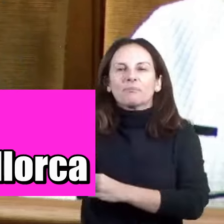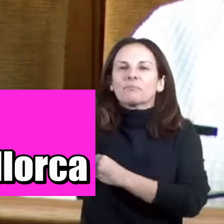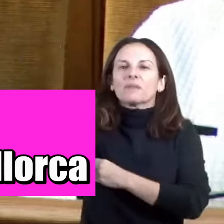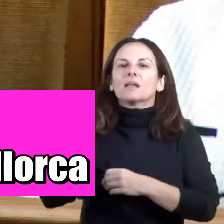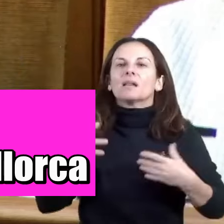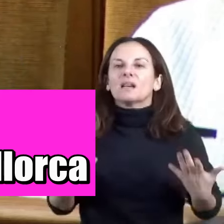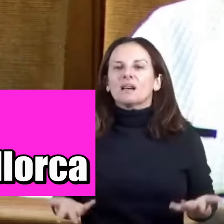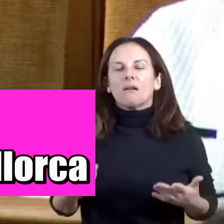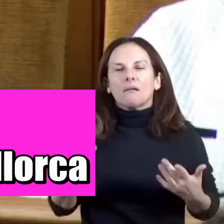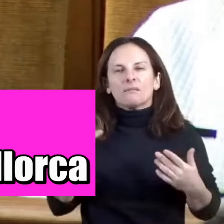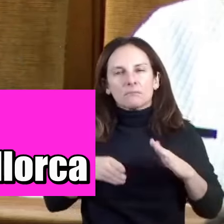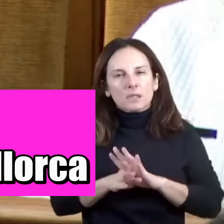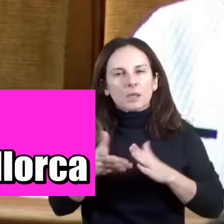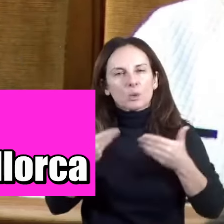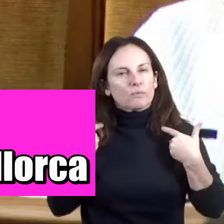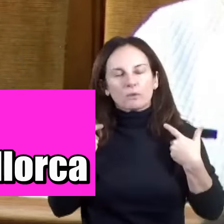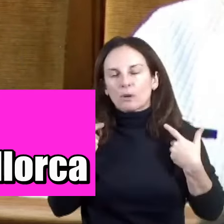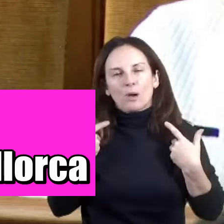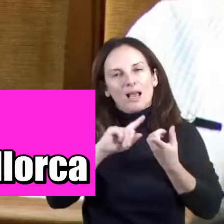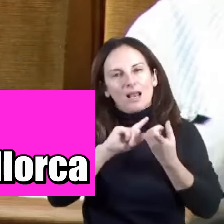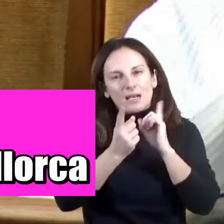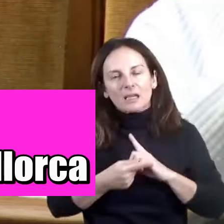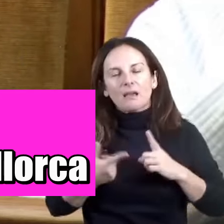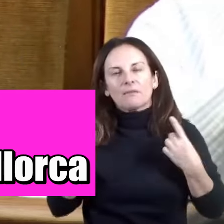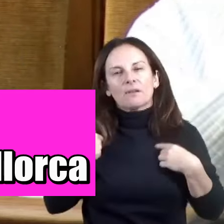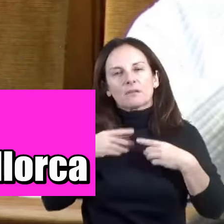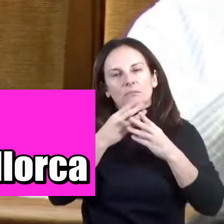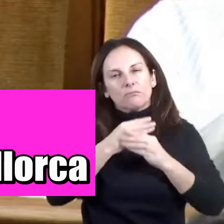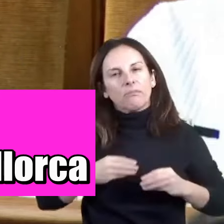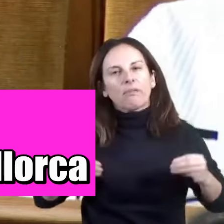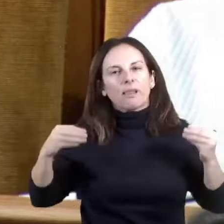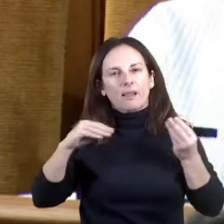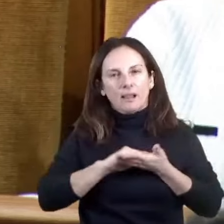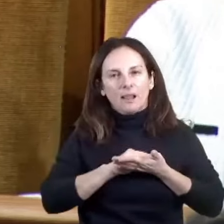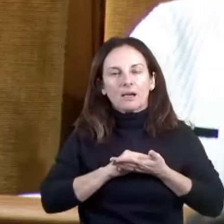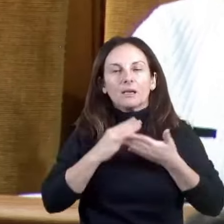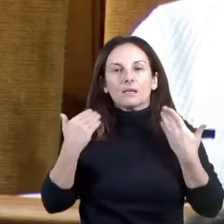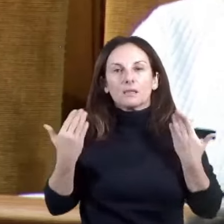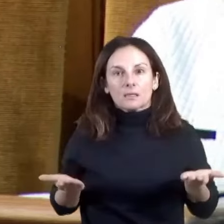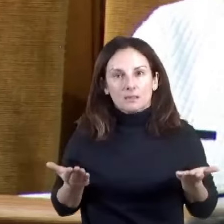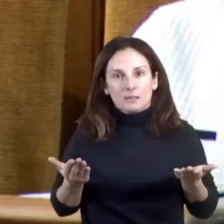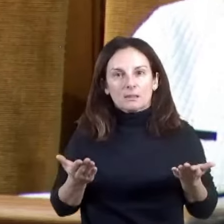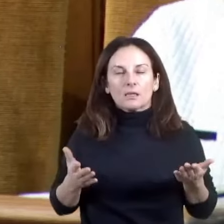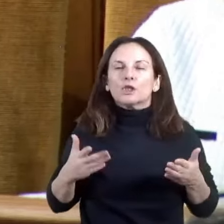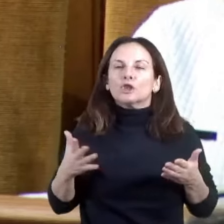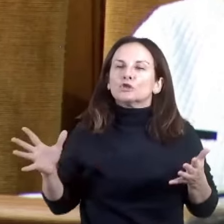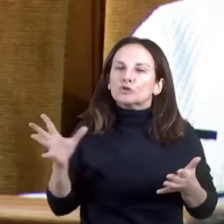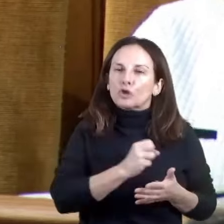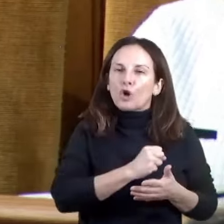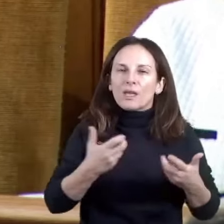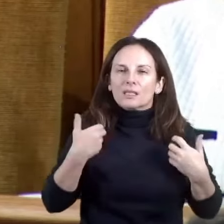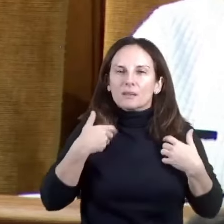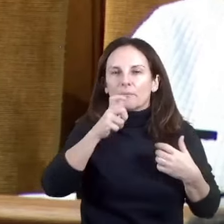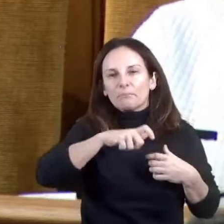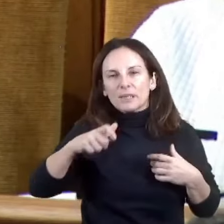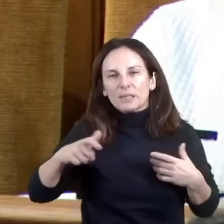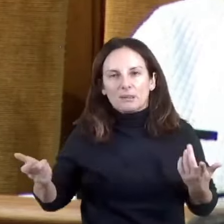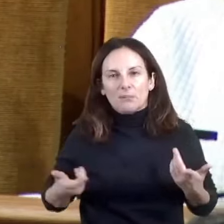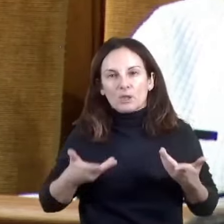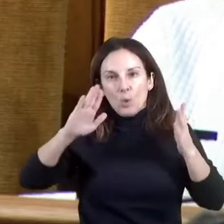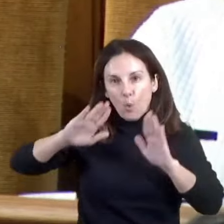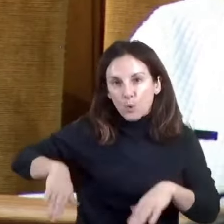Endo un relato que abarque a todas las víctimas de la tragedia que supuso la última